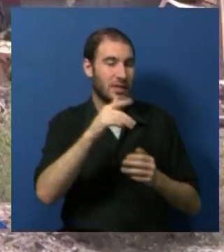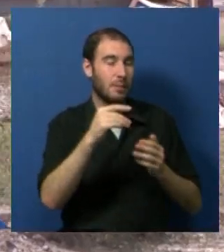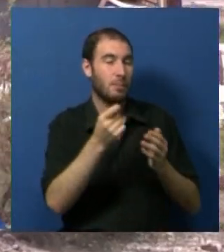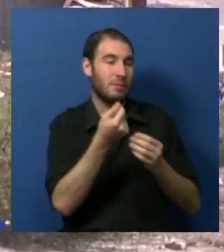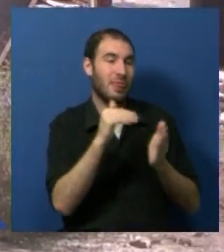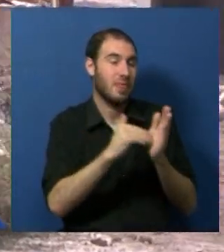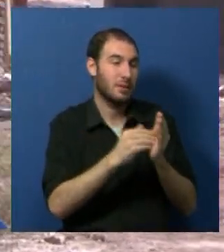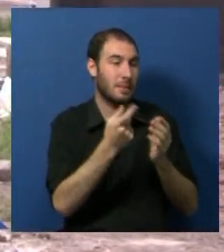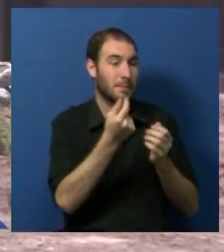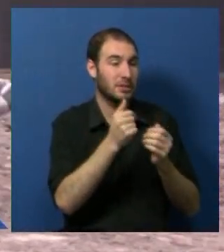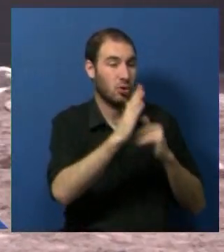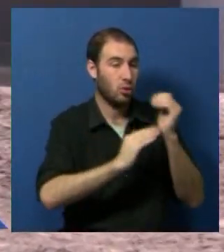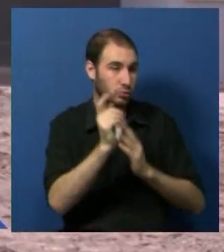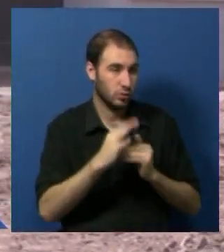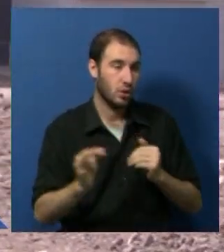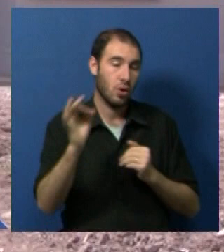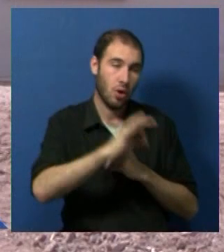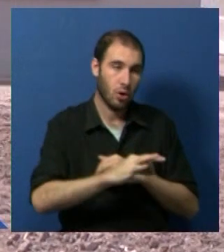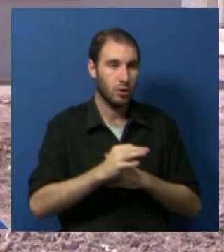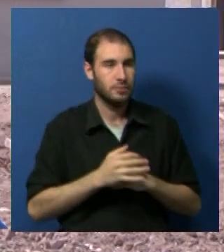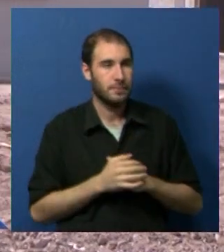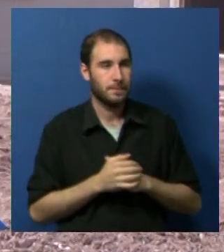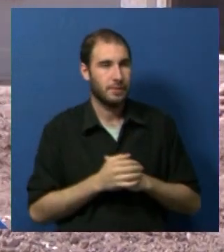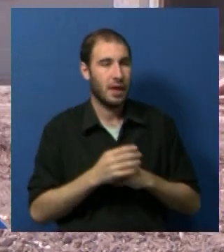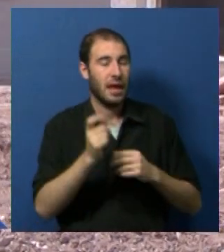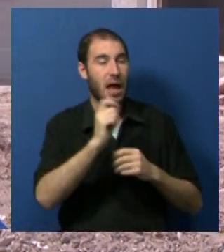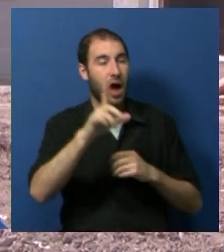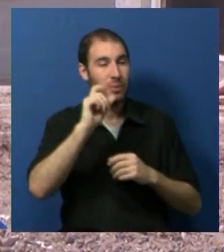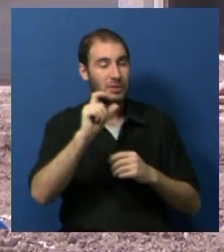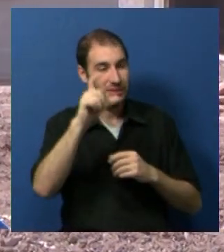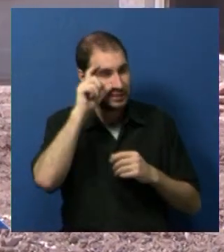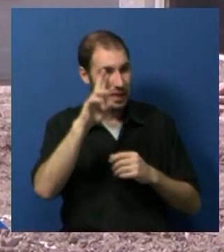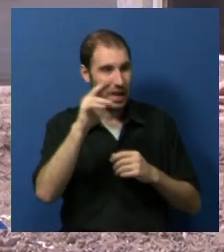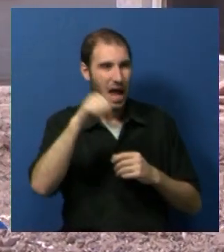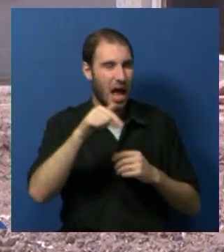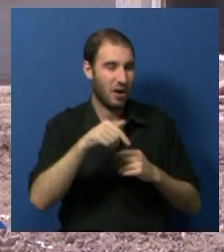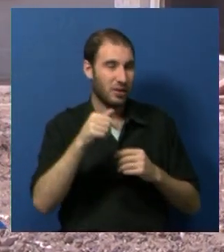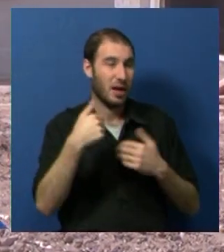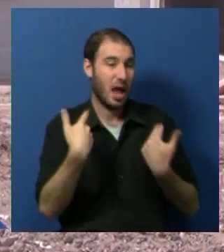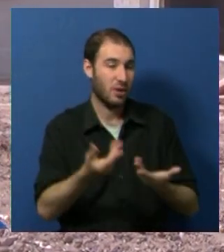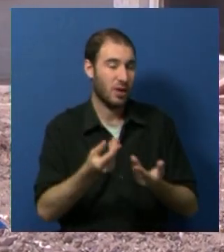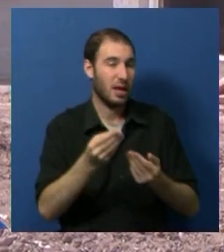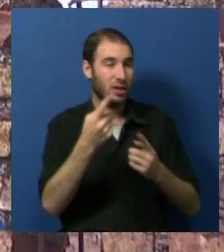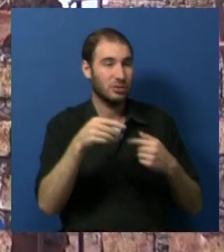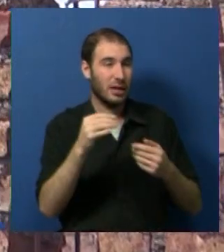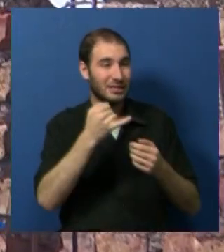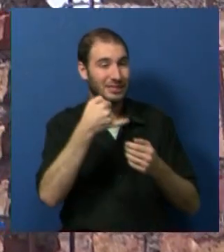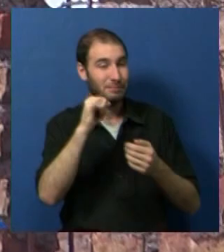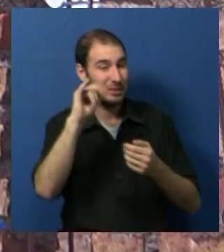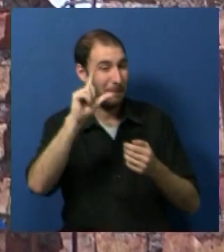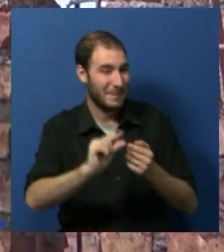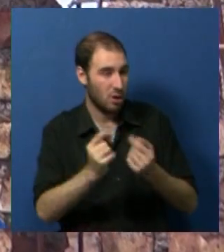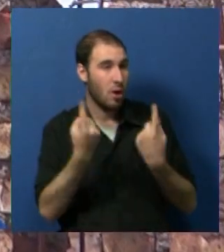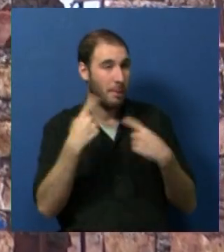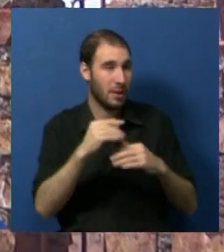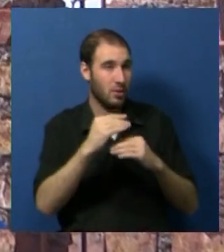índice, la variación del índice de la construcción o la variación del SER, que hoy en día permite adicionar tasas más bajas, pero